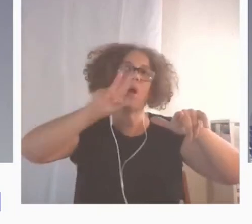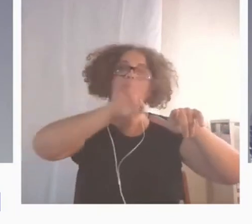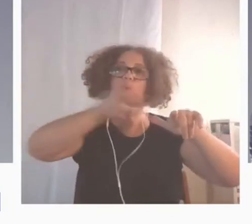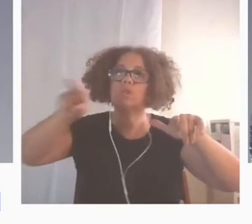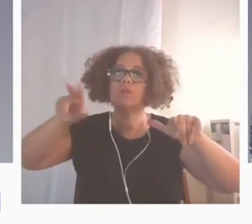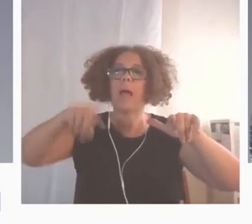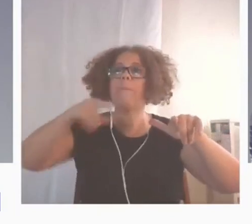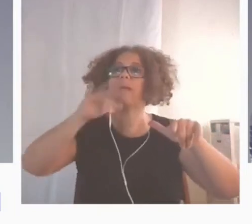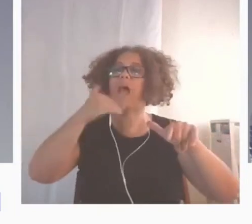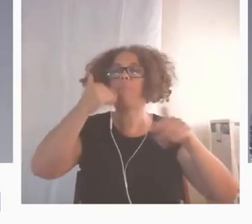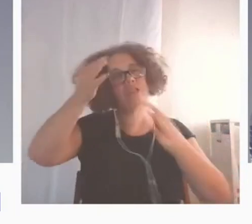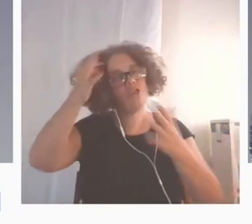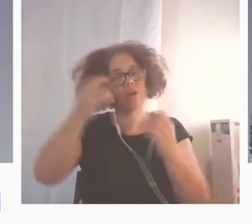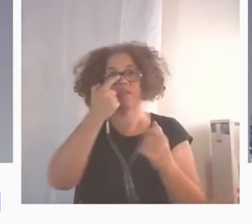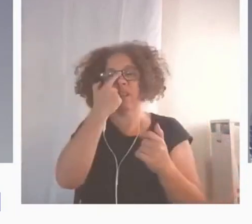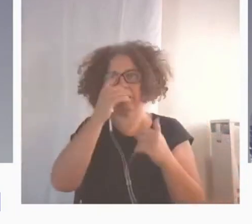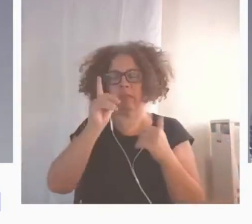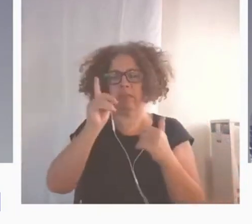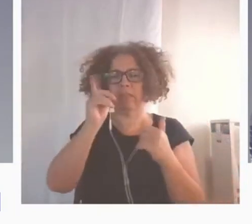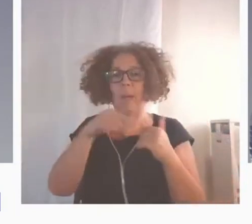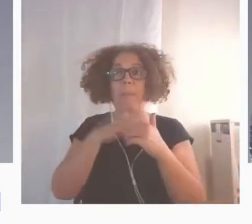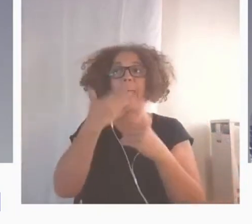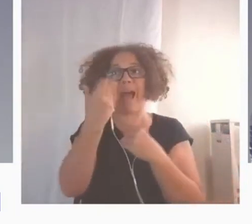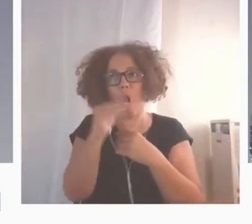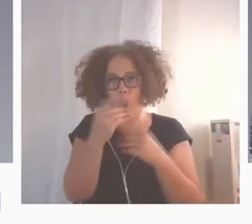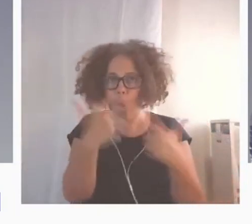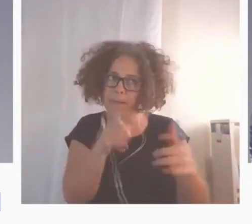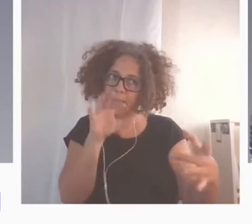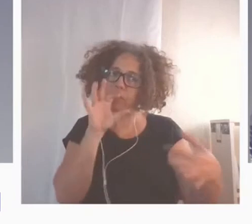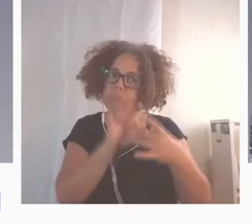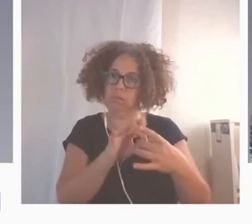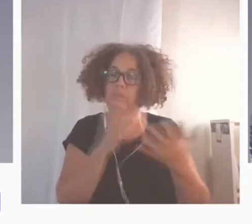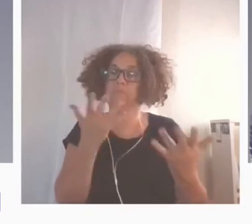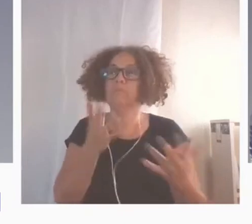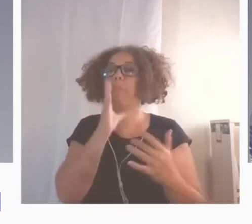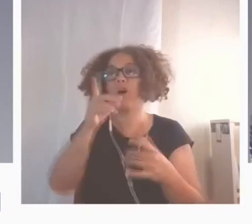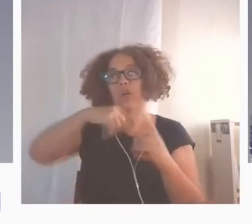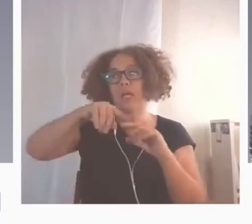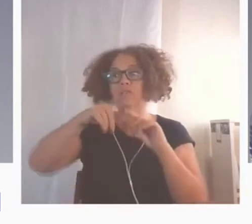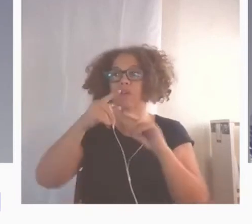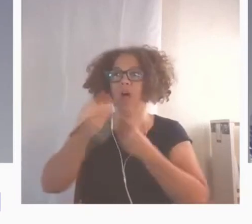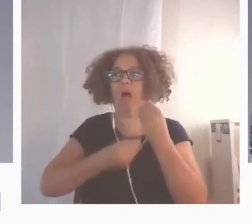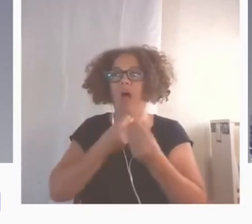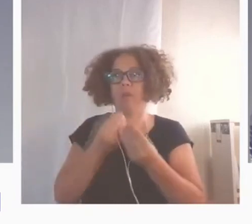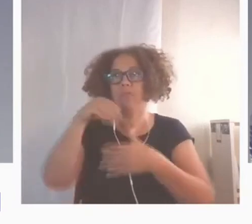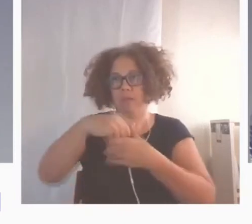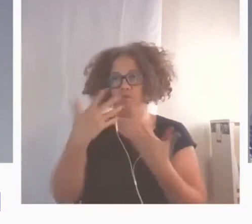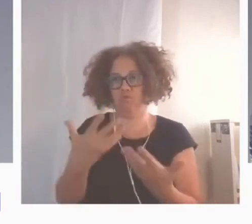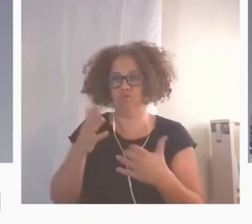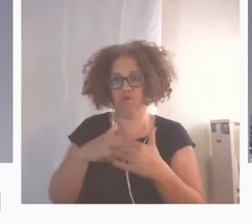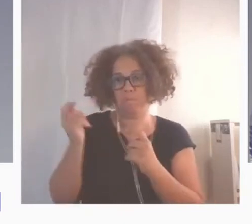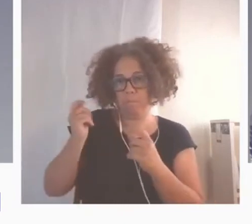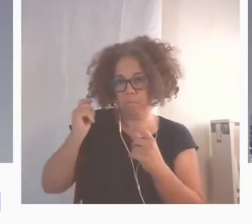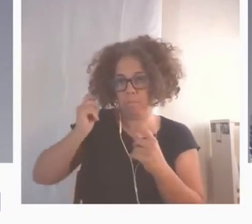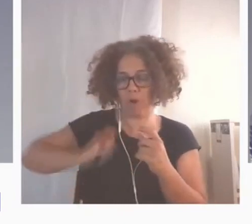mucho más concreto, tenemos una actividad dedicada para los jóvenes. Por eso hacemos esa ligación con los profesionales, como